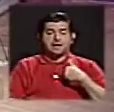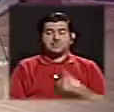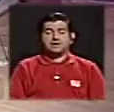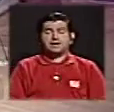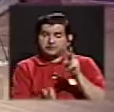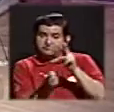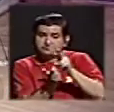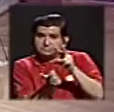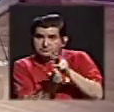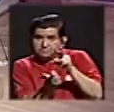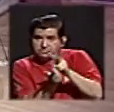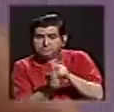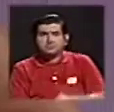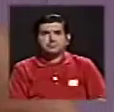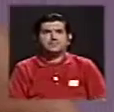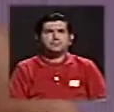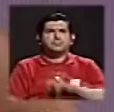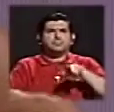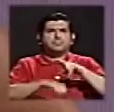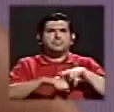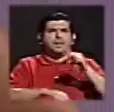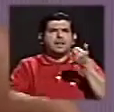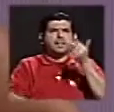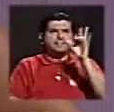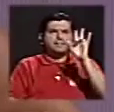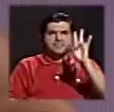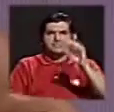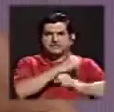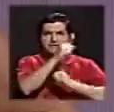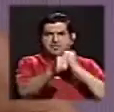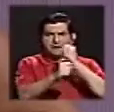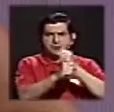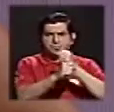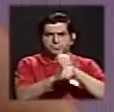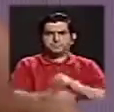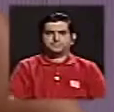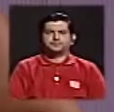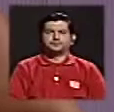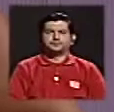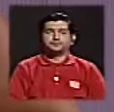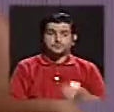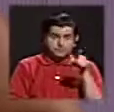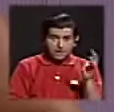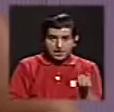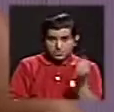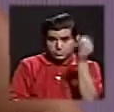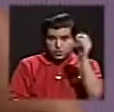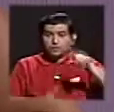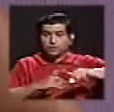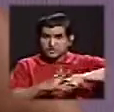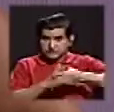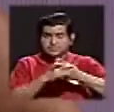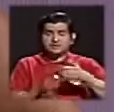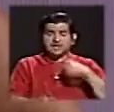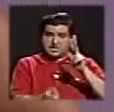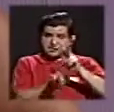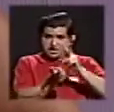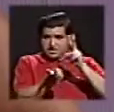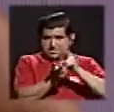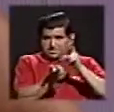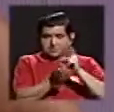relaciones sexuales un promedio de edad de los 17 años. Estos jóvenes están empezando a tener